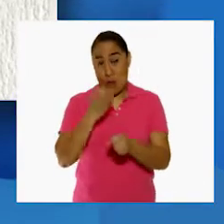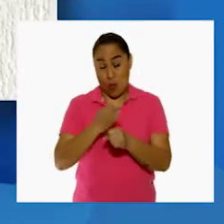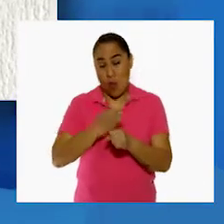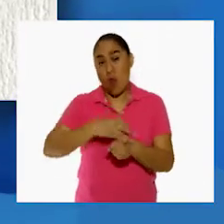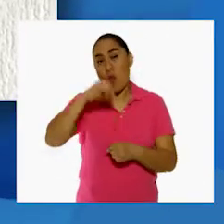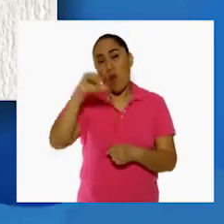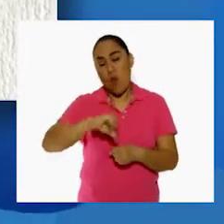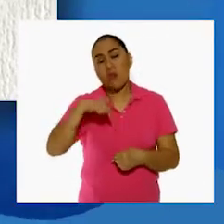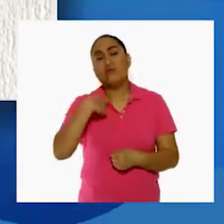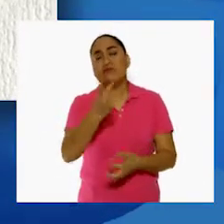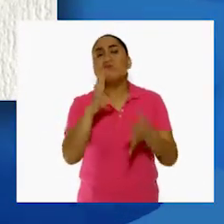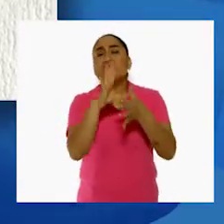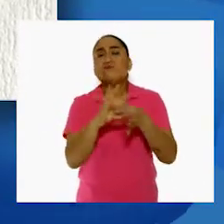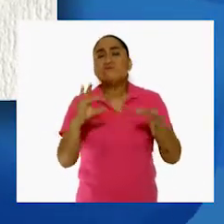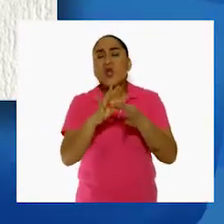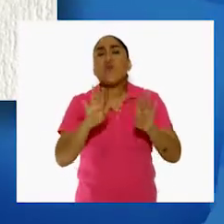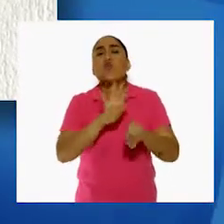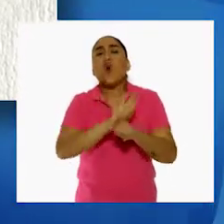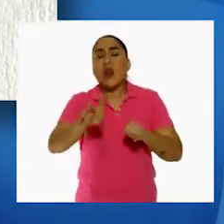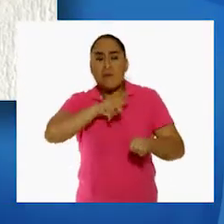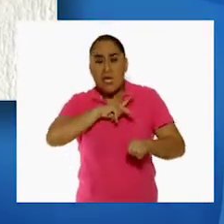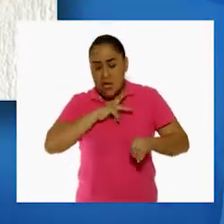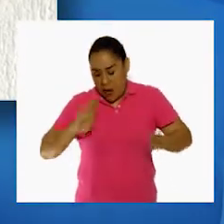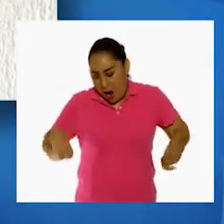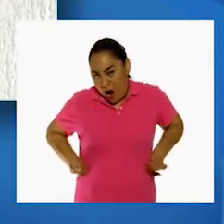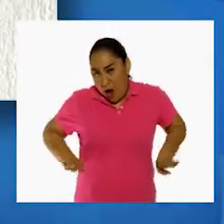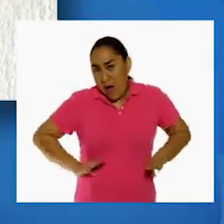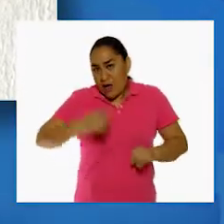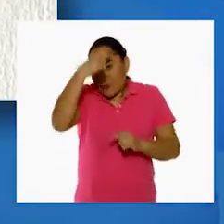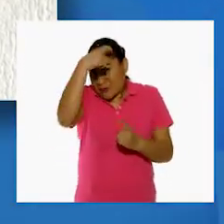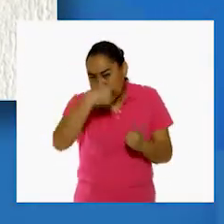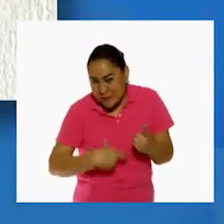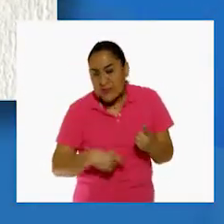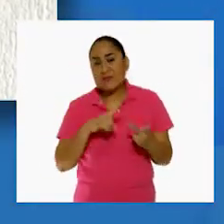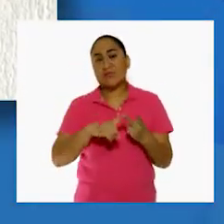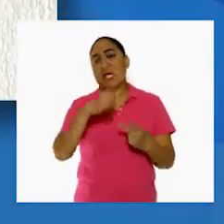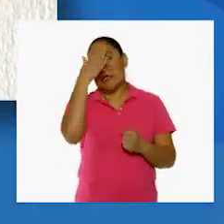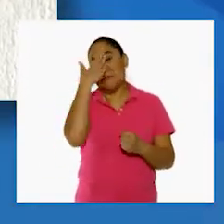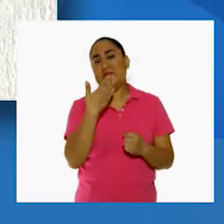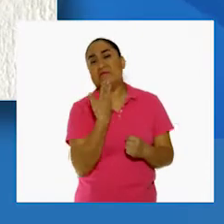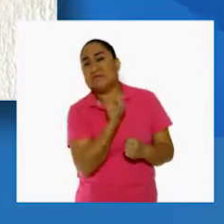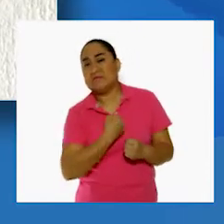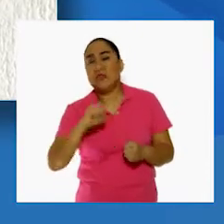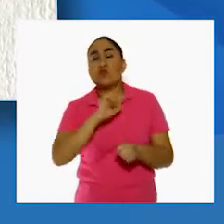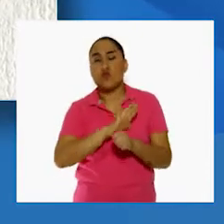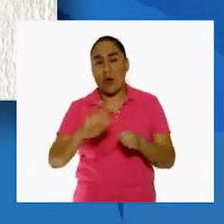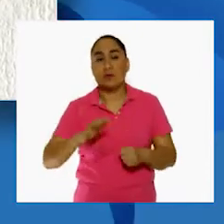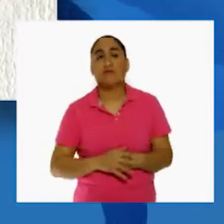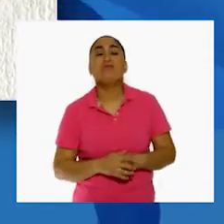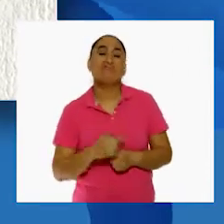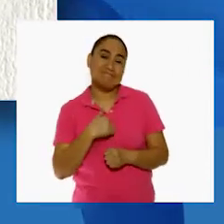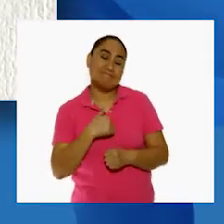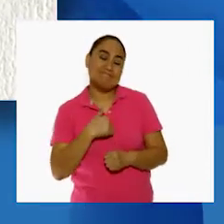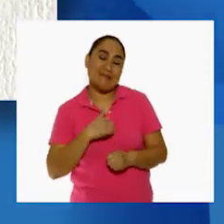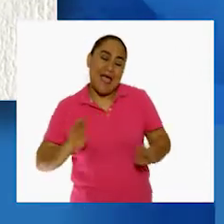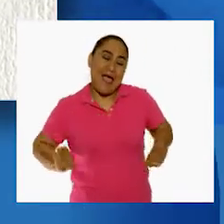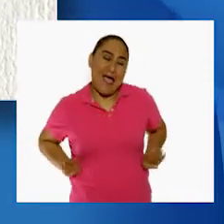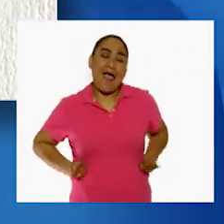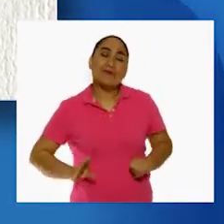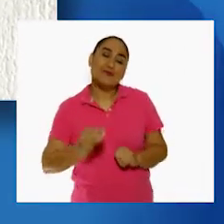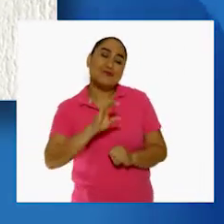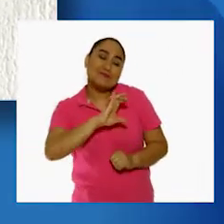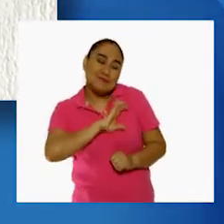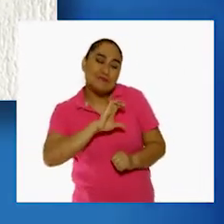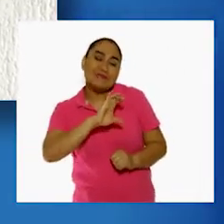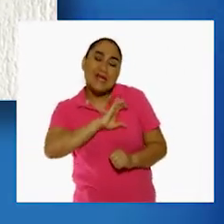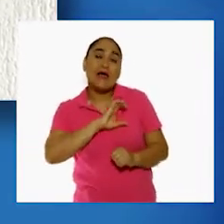a contar de mis cualidades y de mis habilidades. Soy cariñoso porque me gusta abrazar a